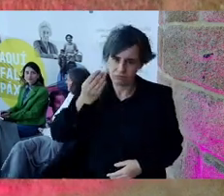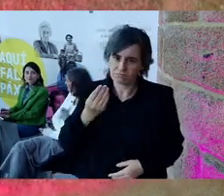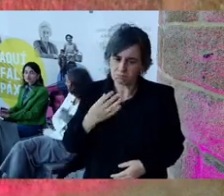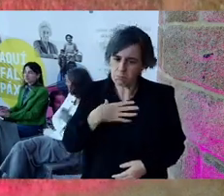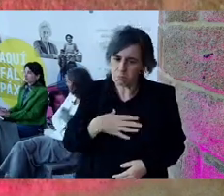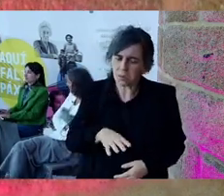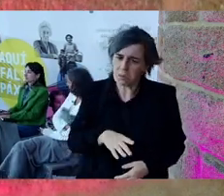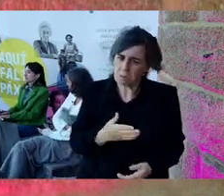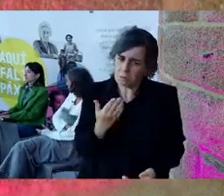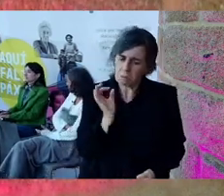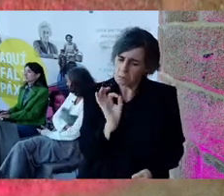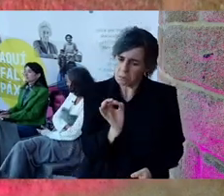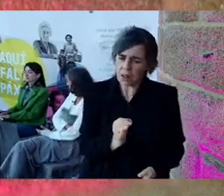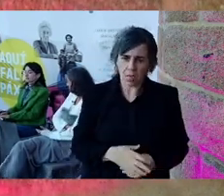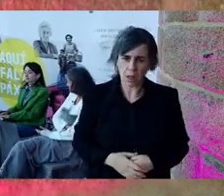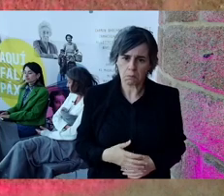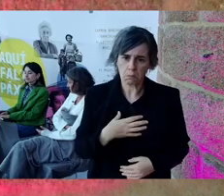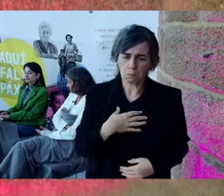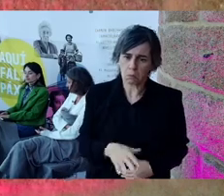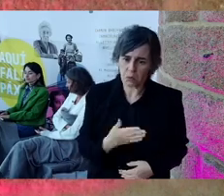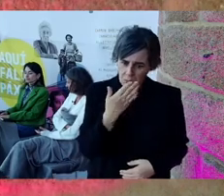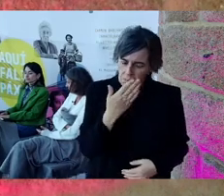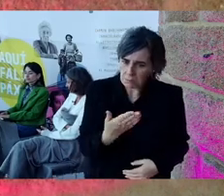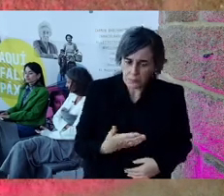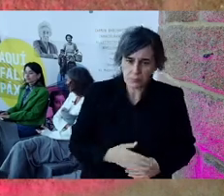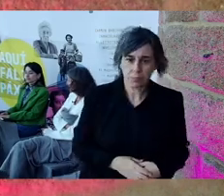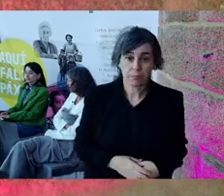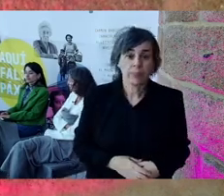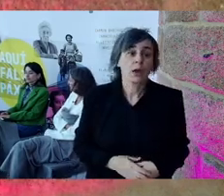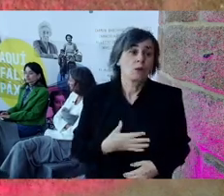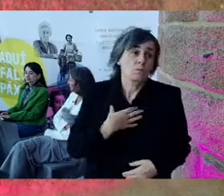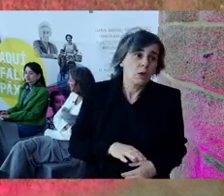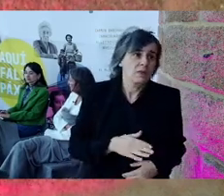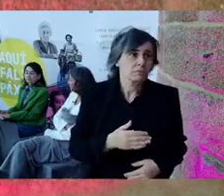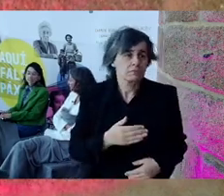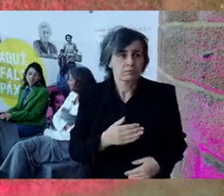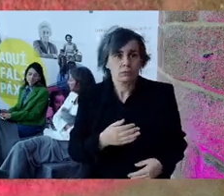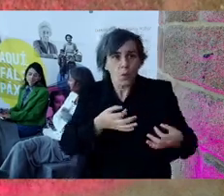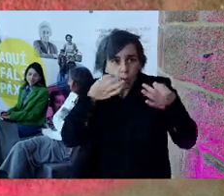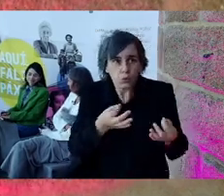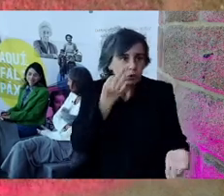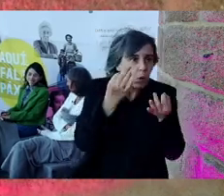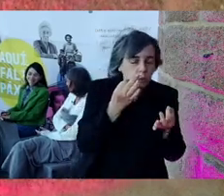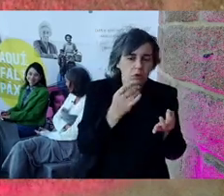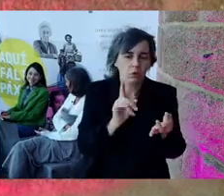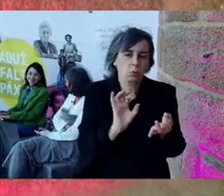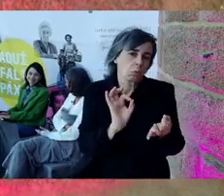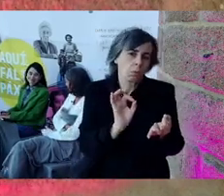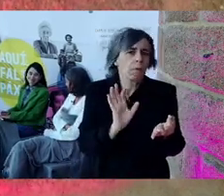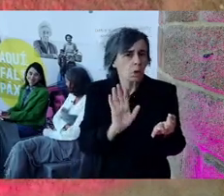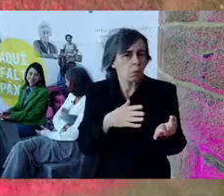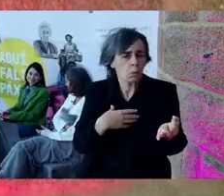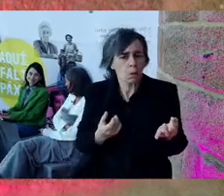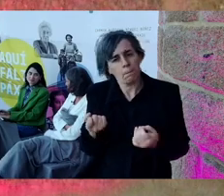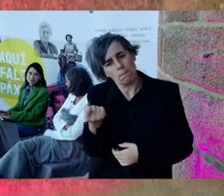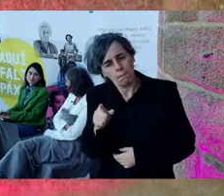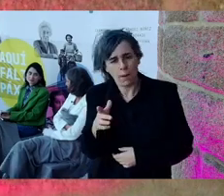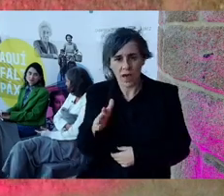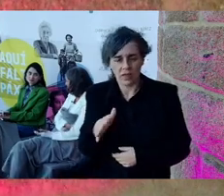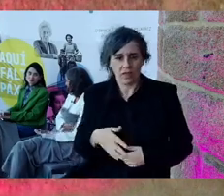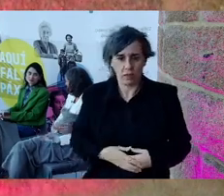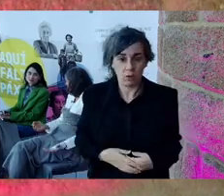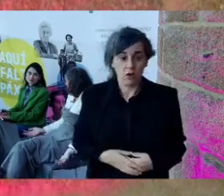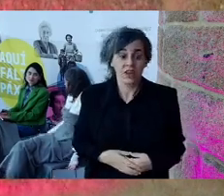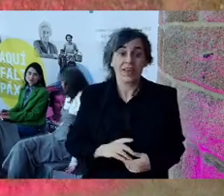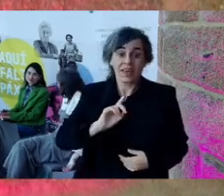eso es tremendamente verosímil, que ocurriera, si no exactamente así, de una forma muy parecida, y que luego no le